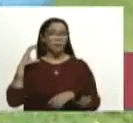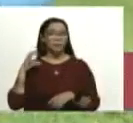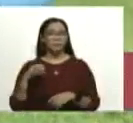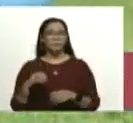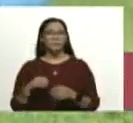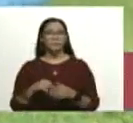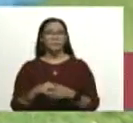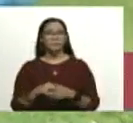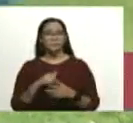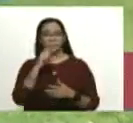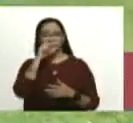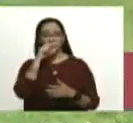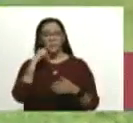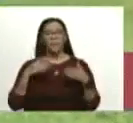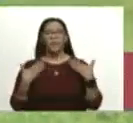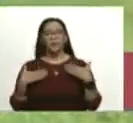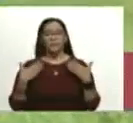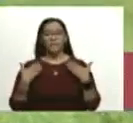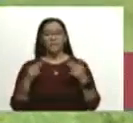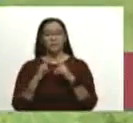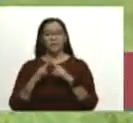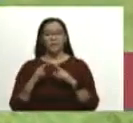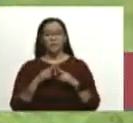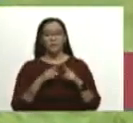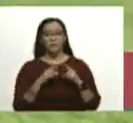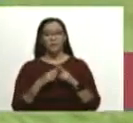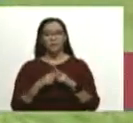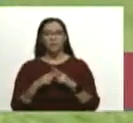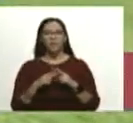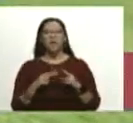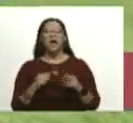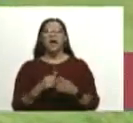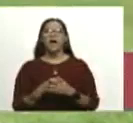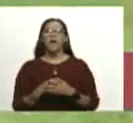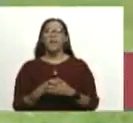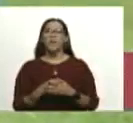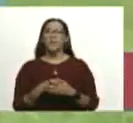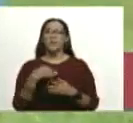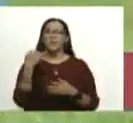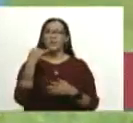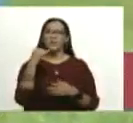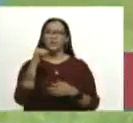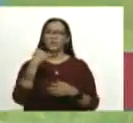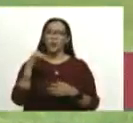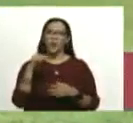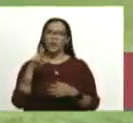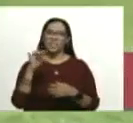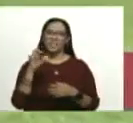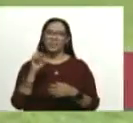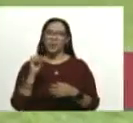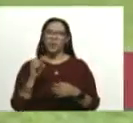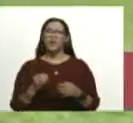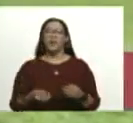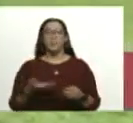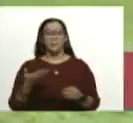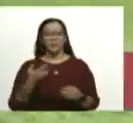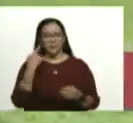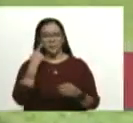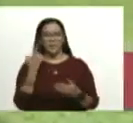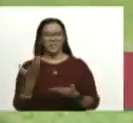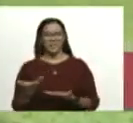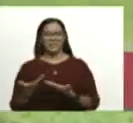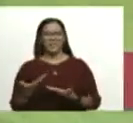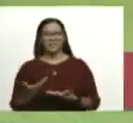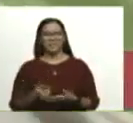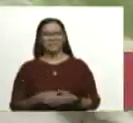muy contenta porque además conoció a unos zorrillos muy lindos que tienen unos nombres muy particulares, y vamos a ver qué más nos trae María